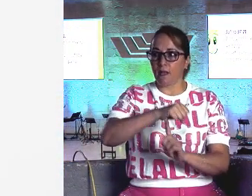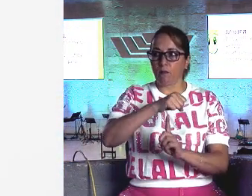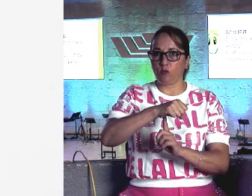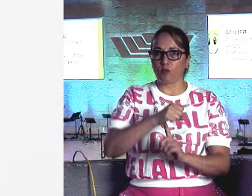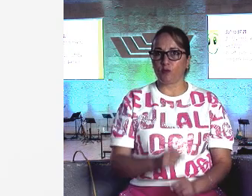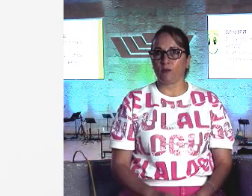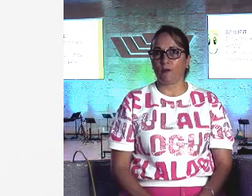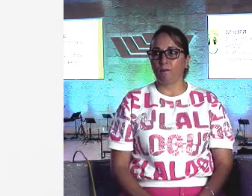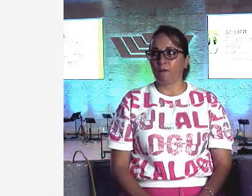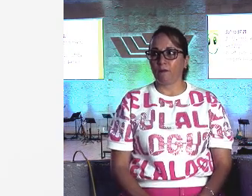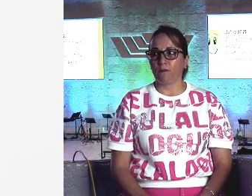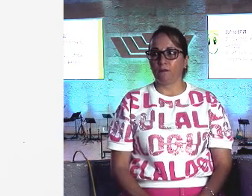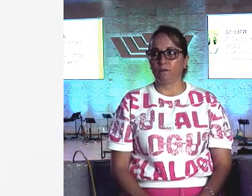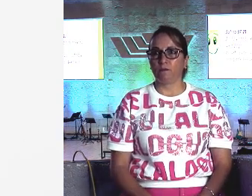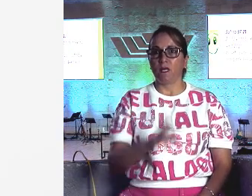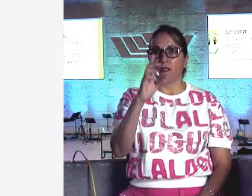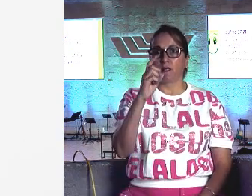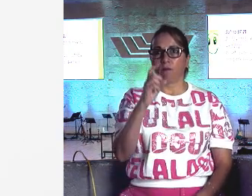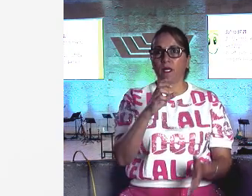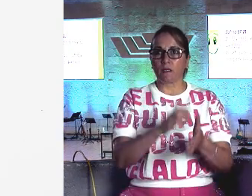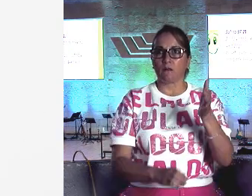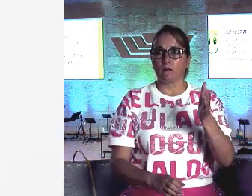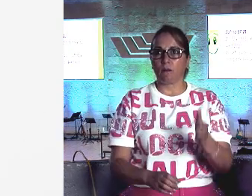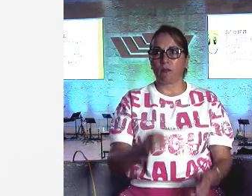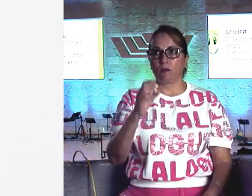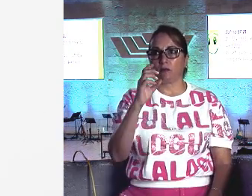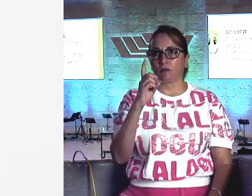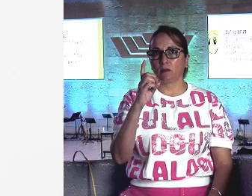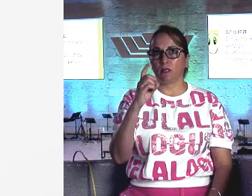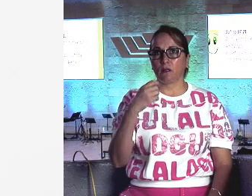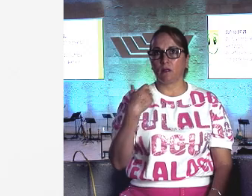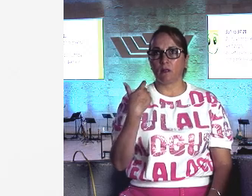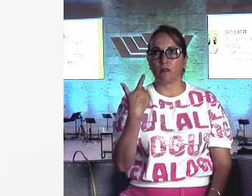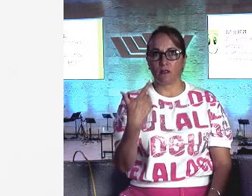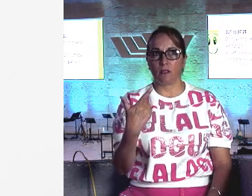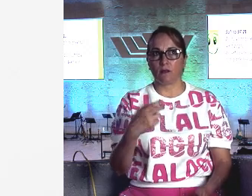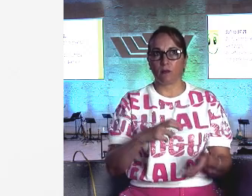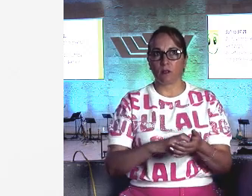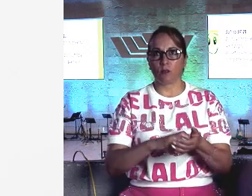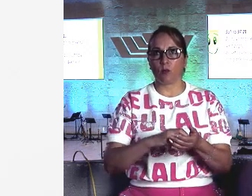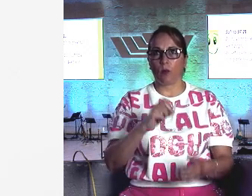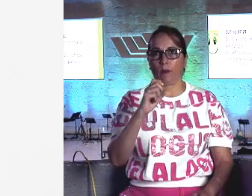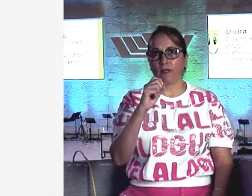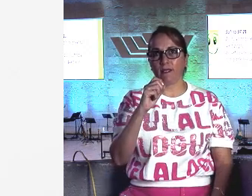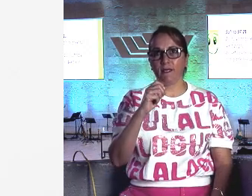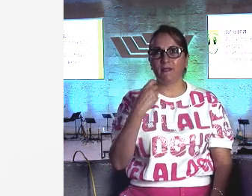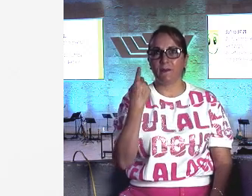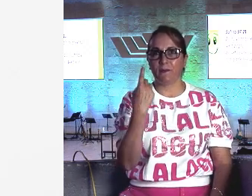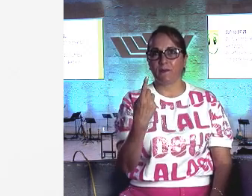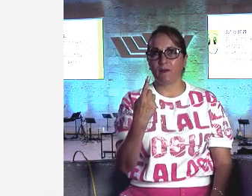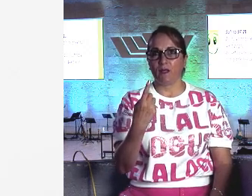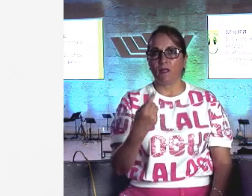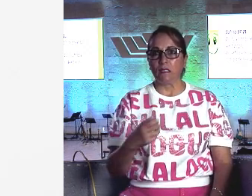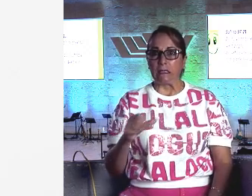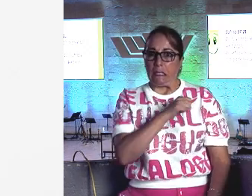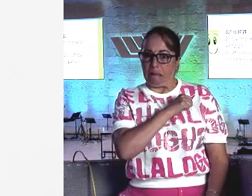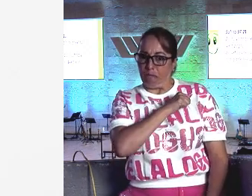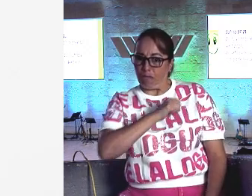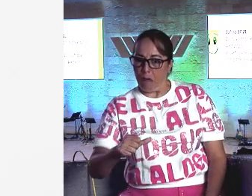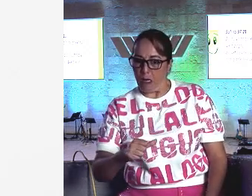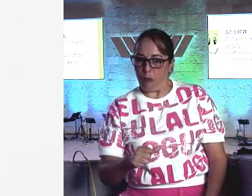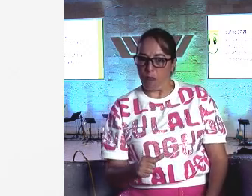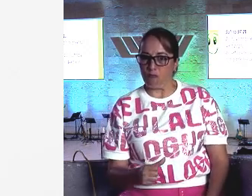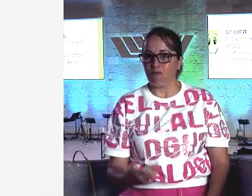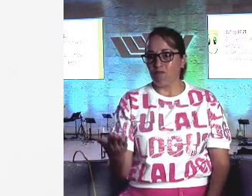37:21, y curioso, ¿verdad?, que llegaron con David tantos endeudados y que el Salmo 37 diga esto. El malvado pide prestado y